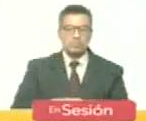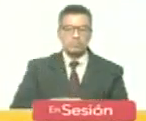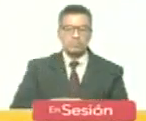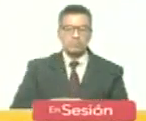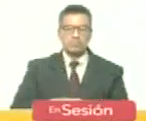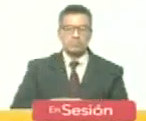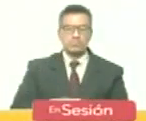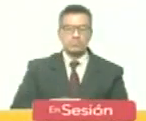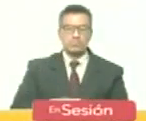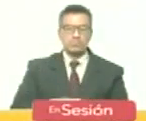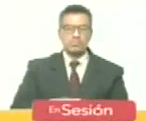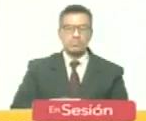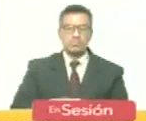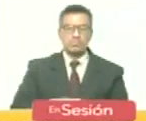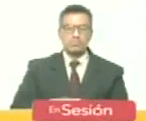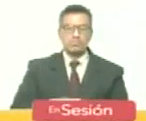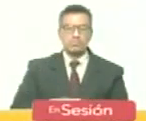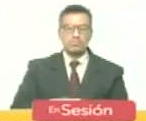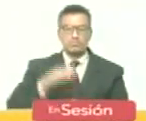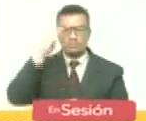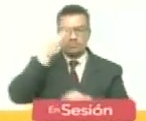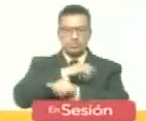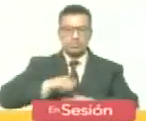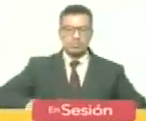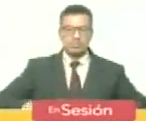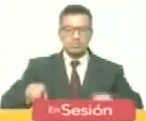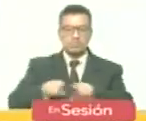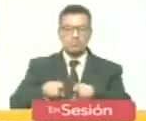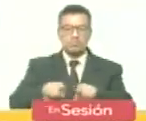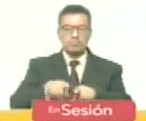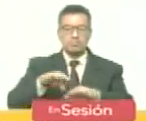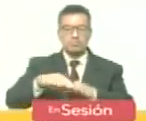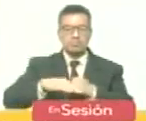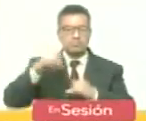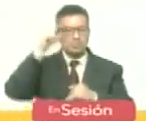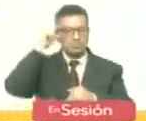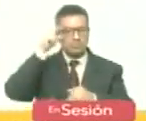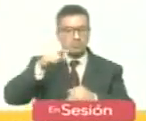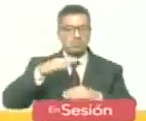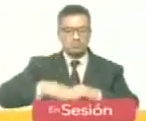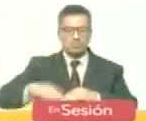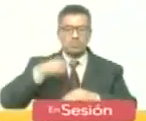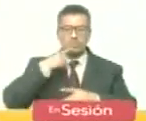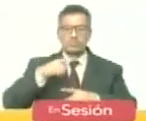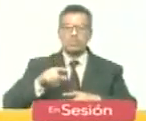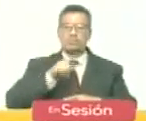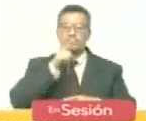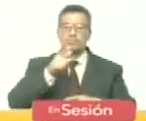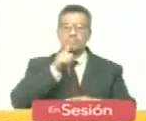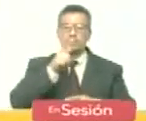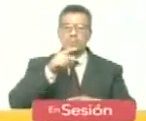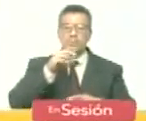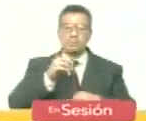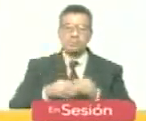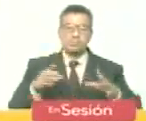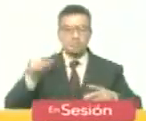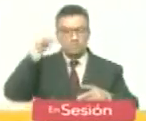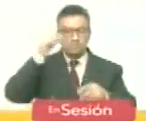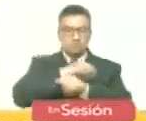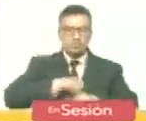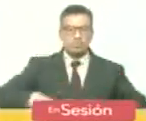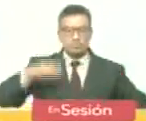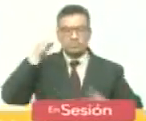de la Guardia Nacional. Y que cuando estaba más pequeña me decía, qué mala suerte que me toca cumplir años el mismo día que la